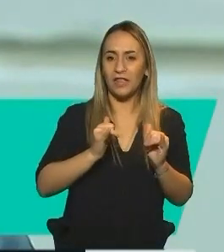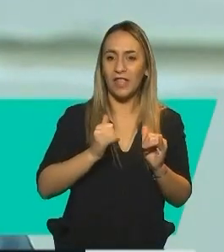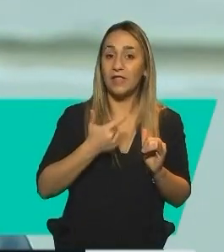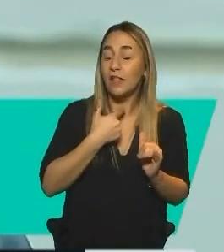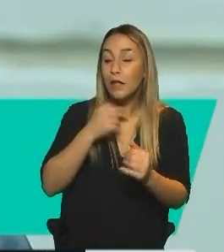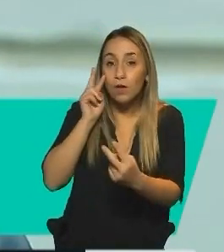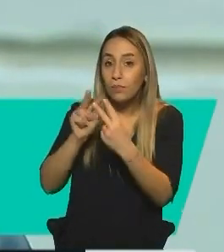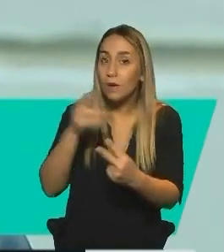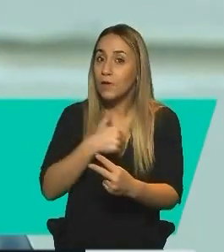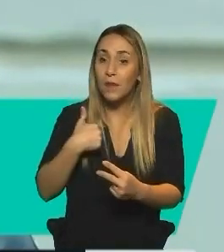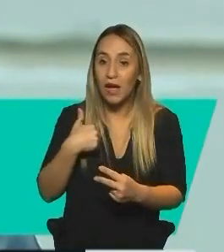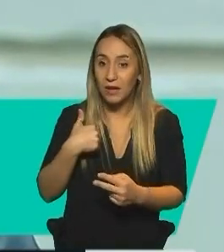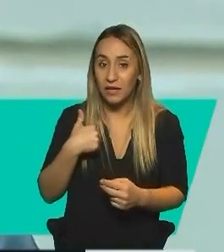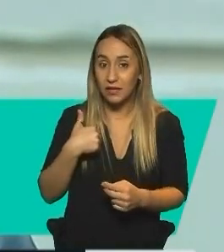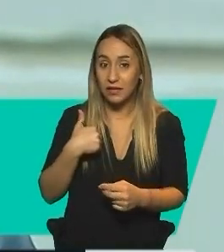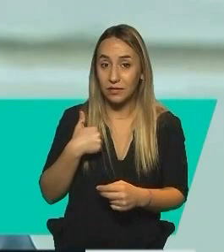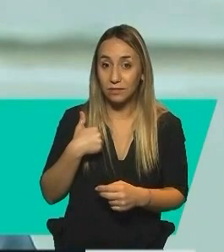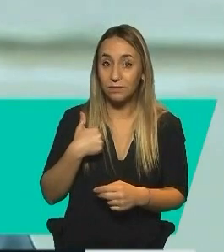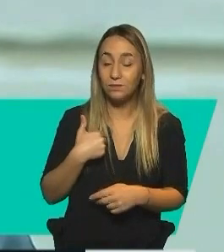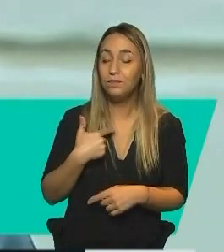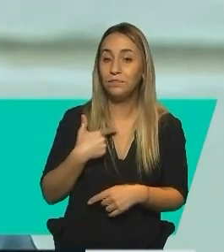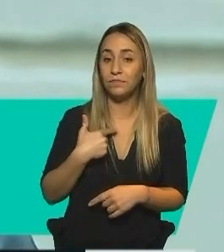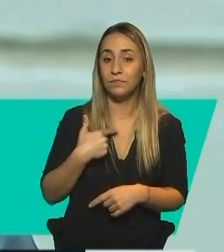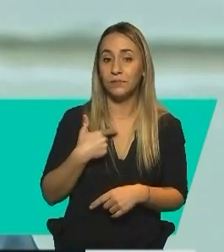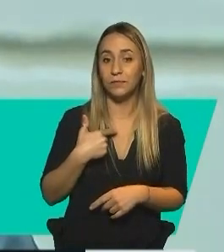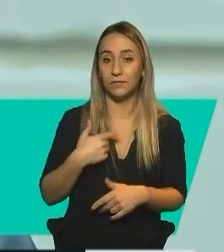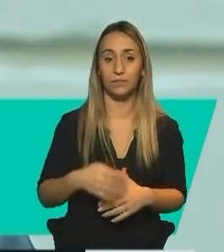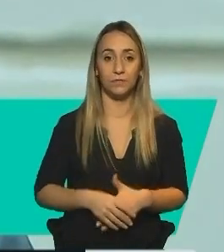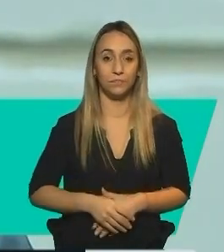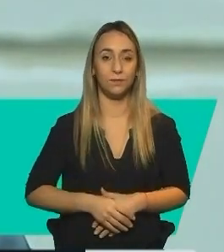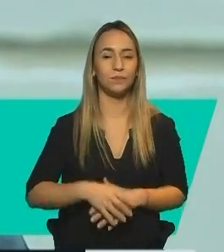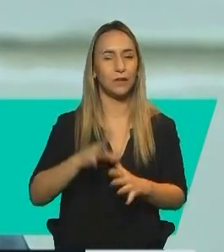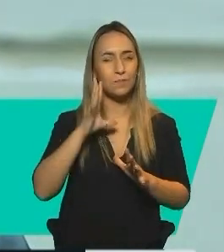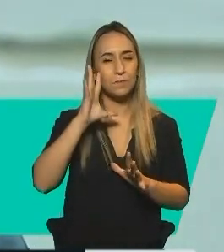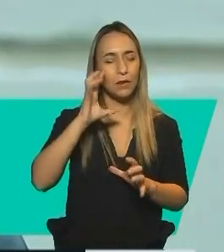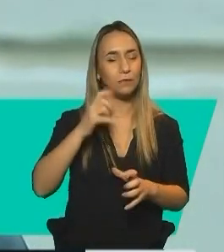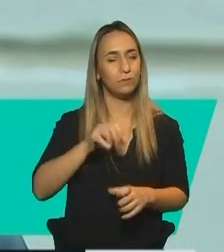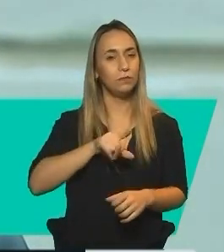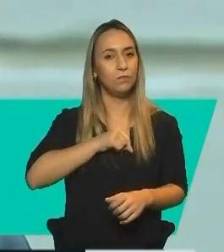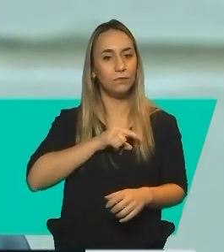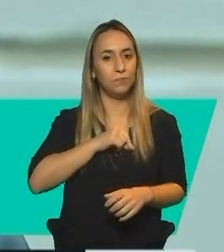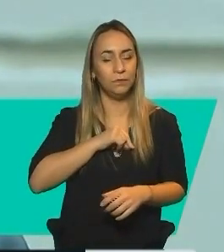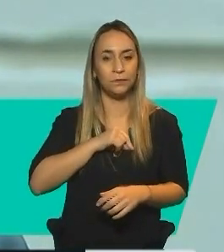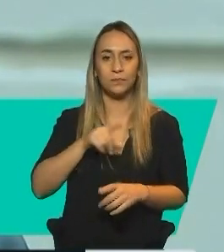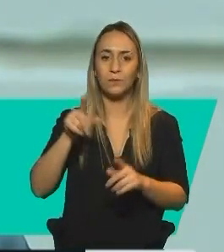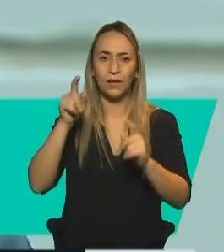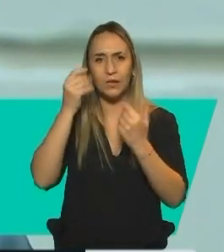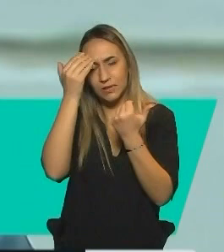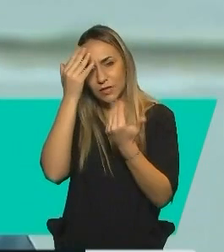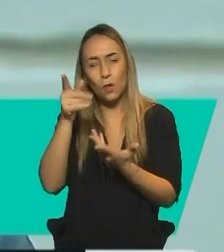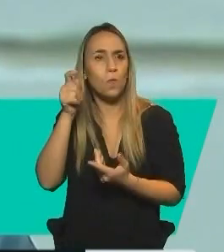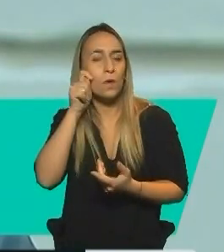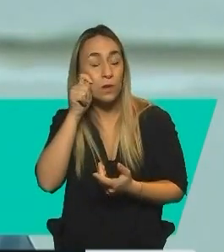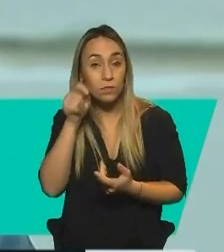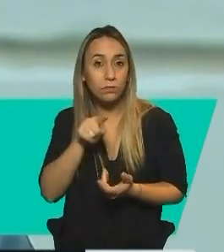que quería ver a su mamá. De hecho, una de las cosas que registro con mucho más dolor es no poder saludarla.